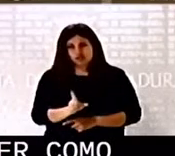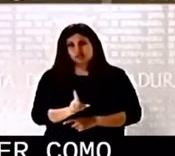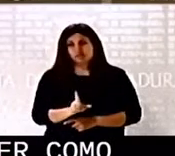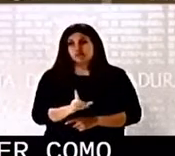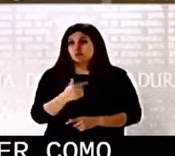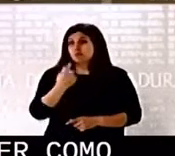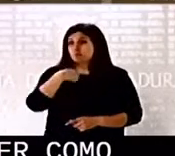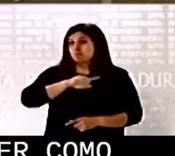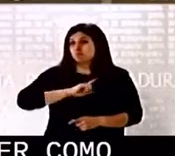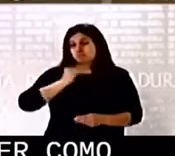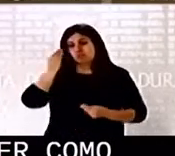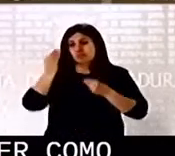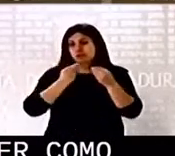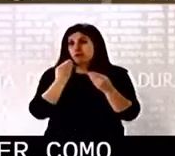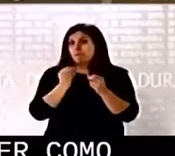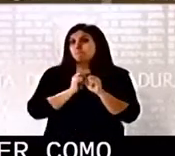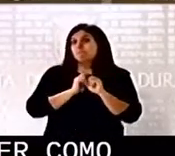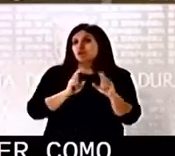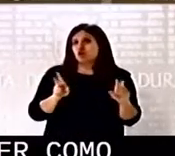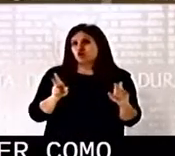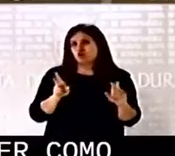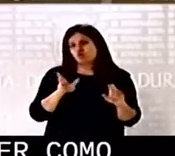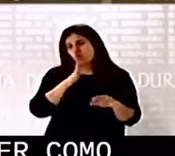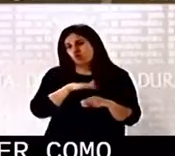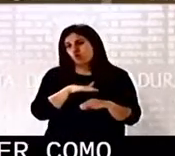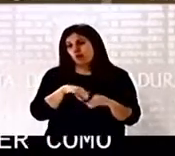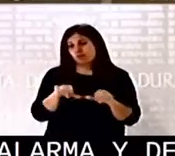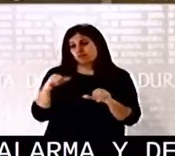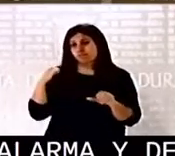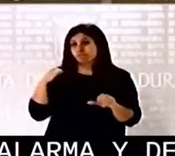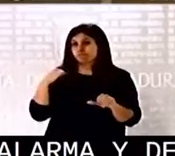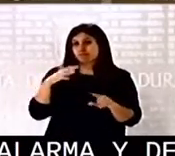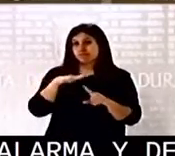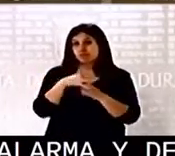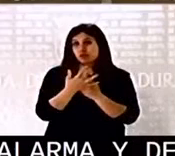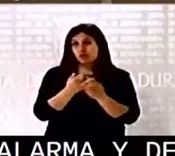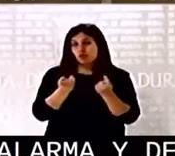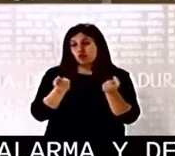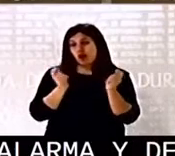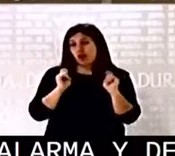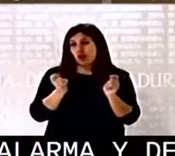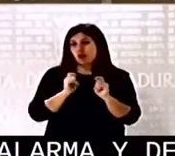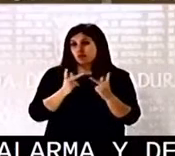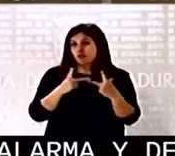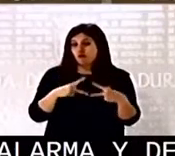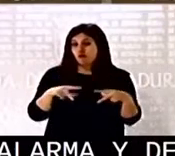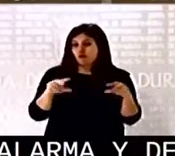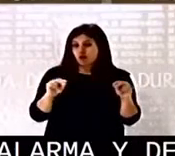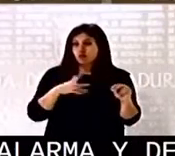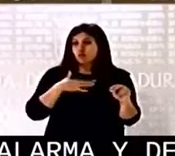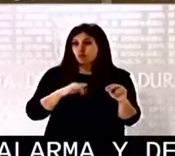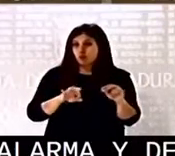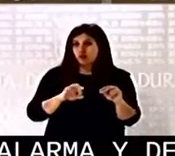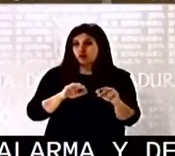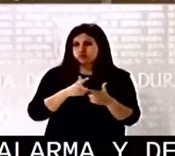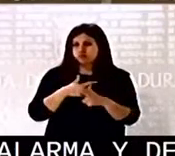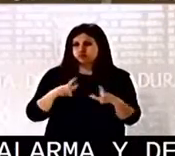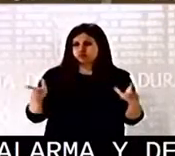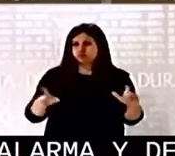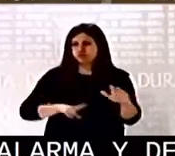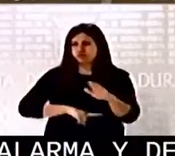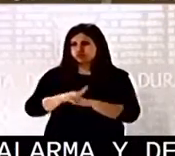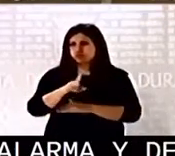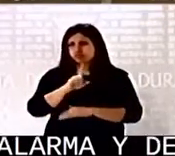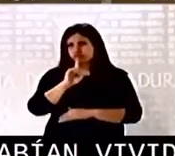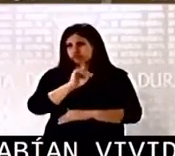caída del estado de alarma y de algunas situaciones que se habían vivido